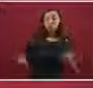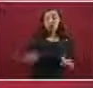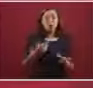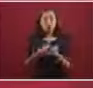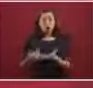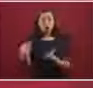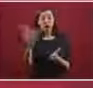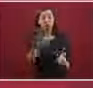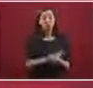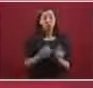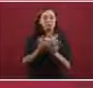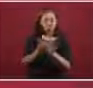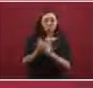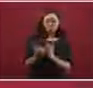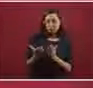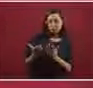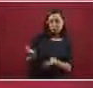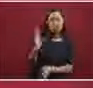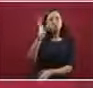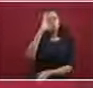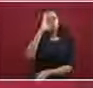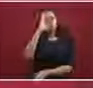como Morelos,